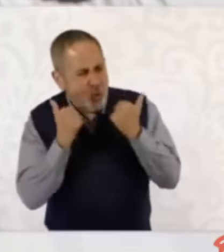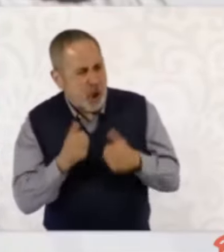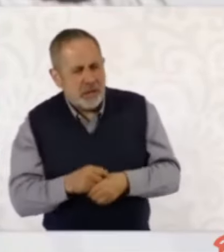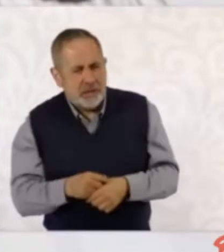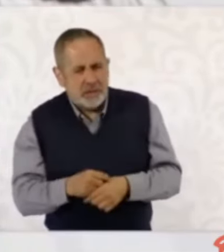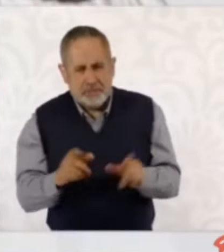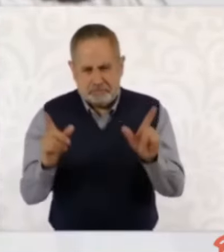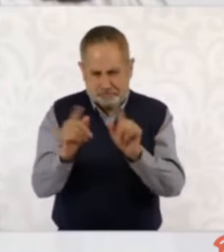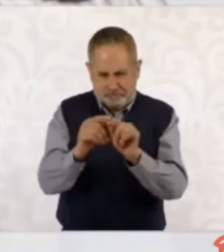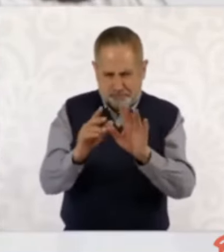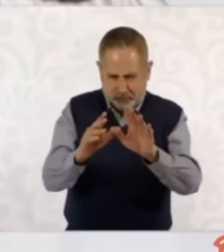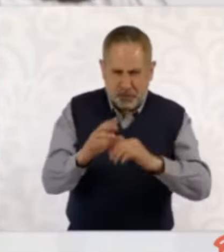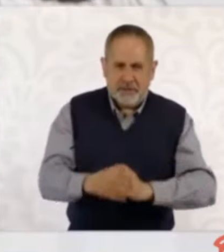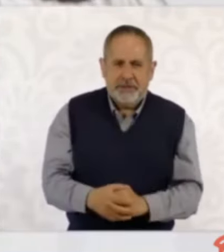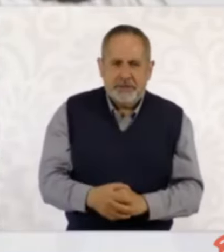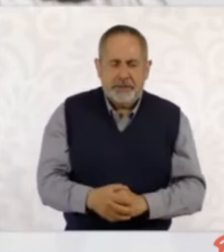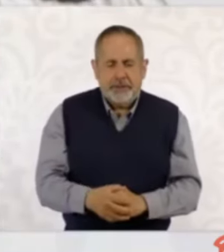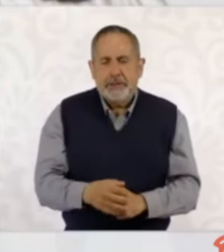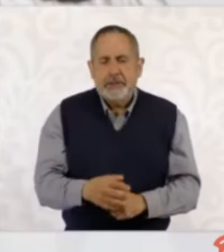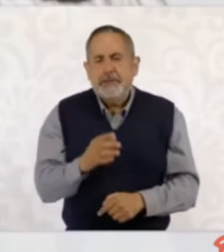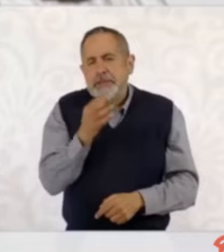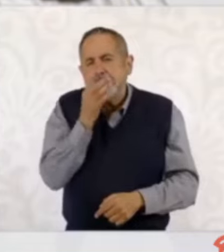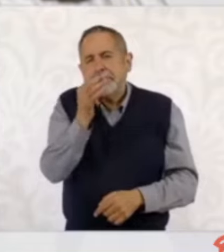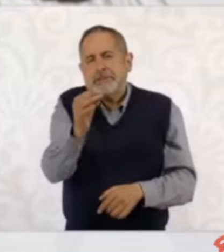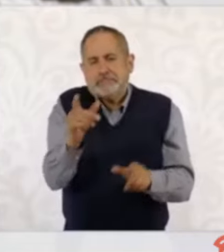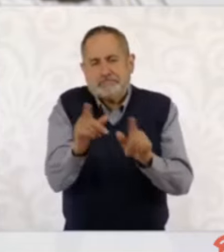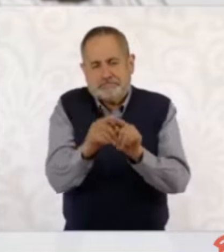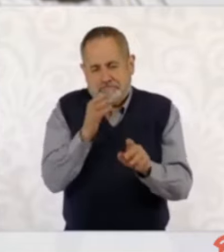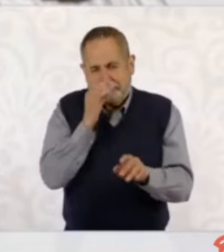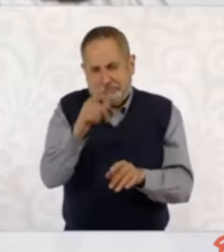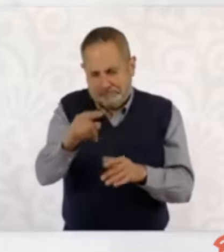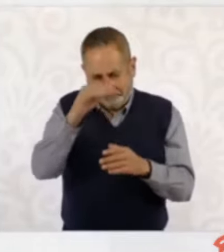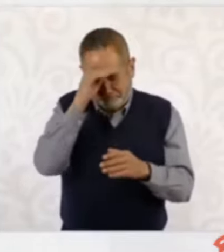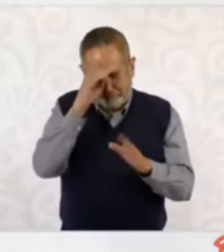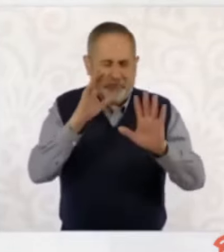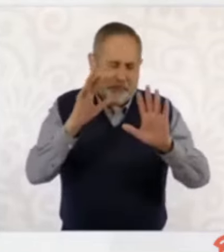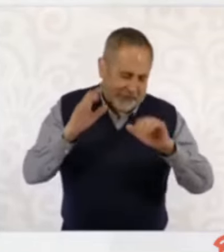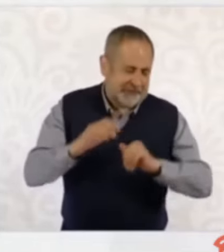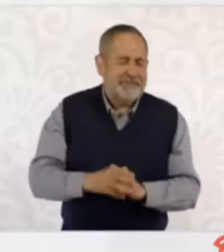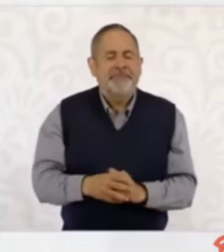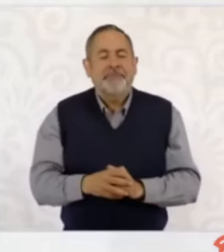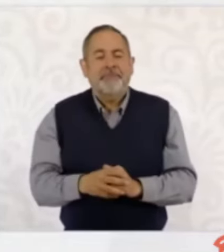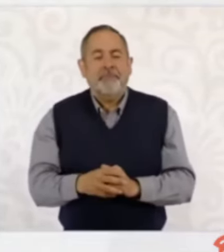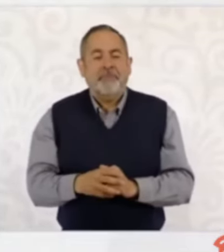cerrado. Ahí para su estudio. Pero bueno, decíamos,